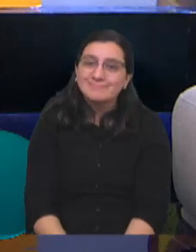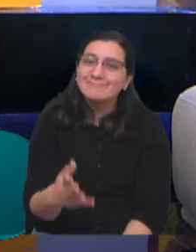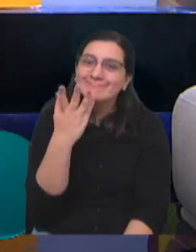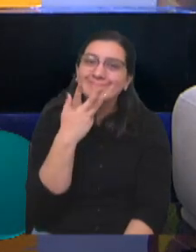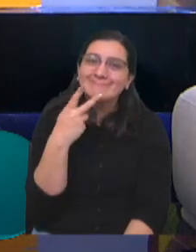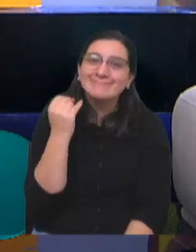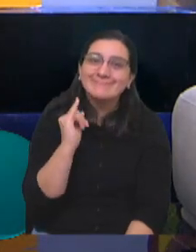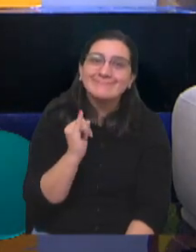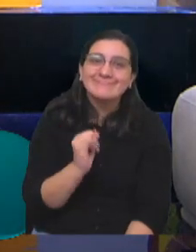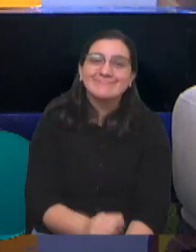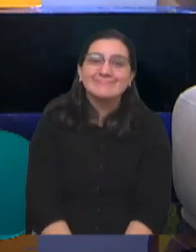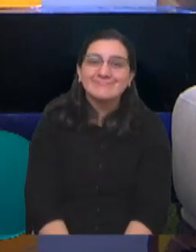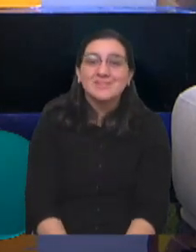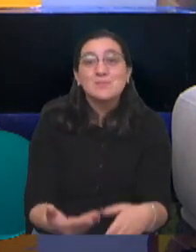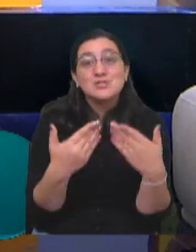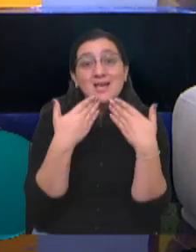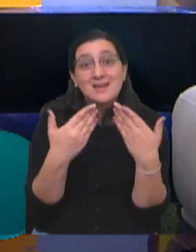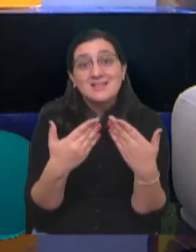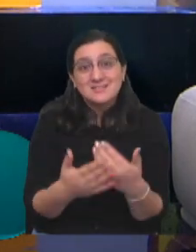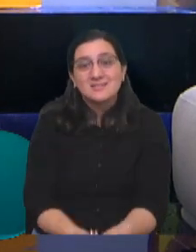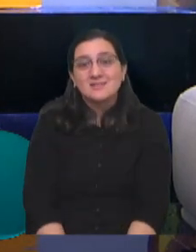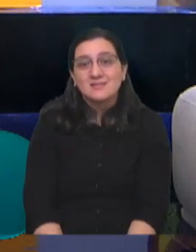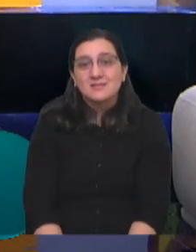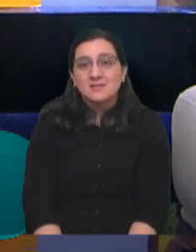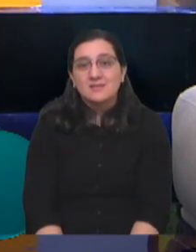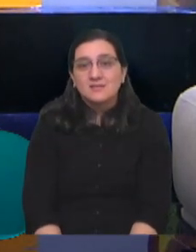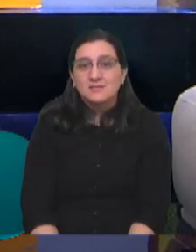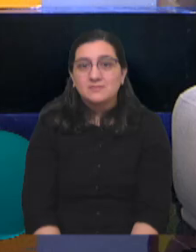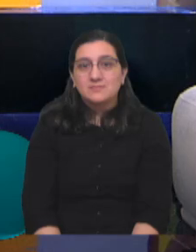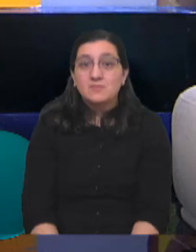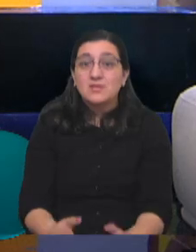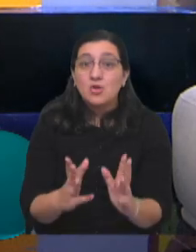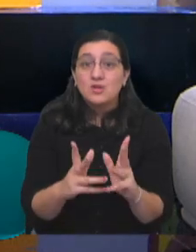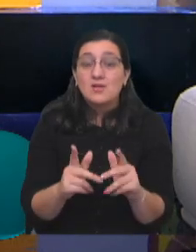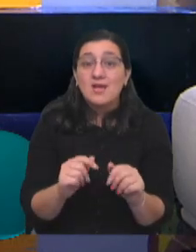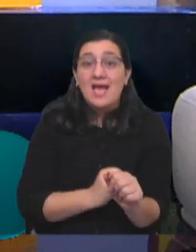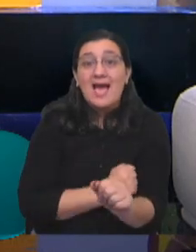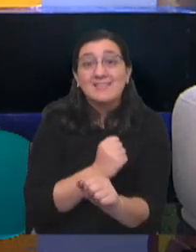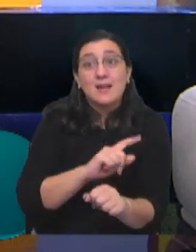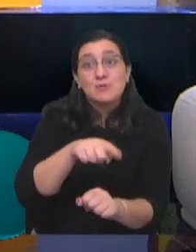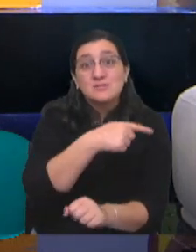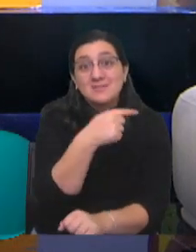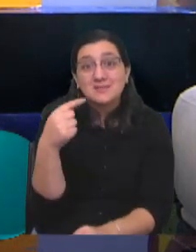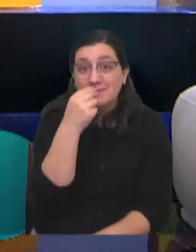Nos encantó, Silvia. Gracias por los regalos. Y te vamos a tener que dejar acá hasta la semana que viene. No te puedes ir a tu